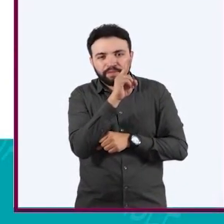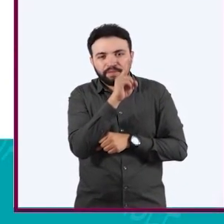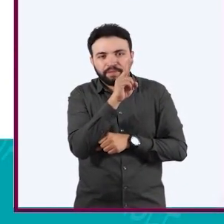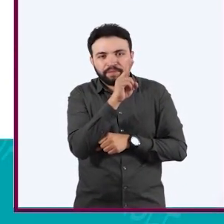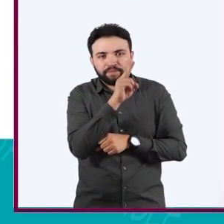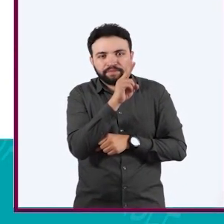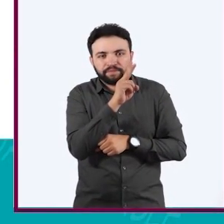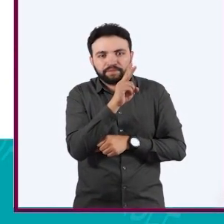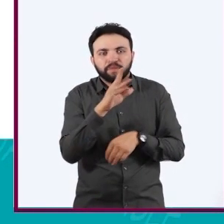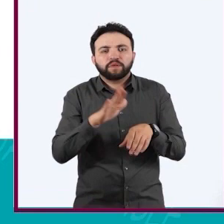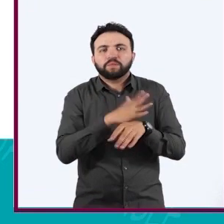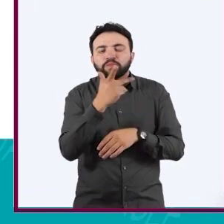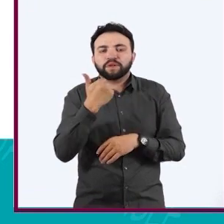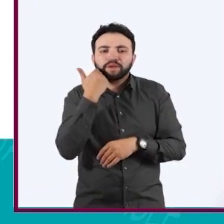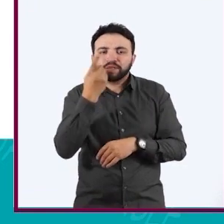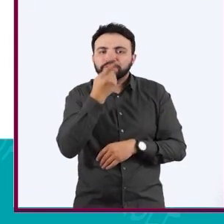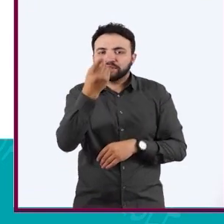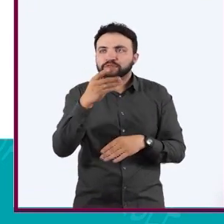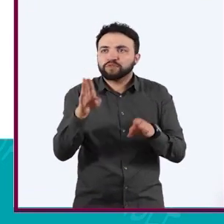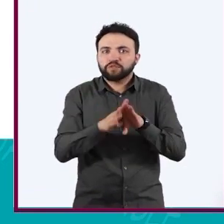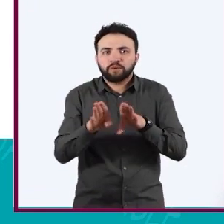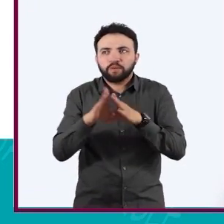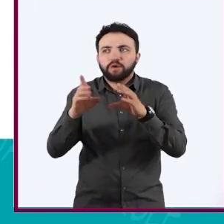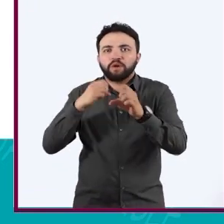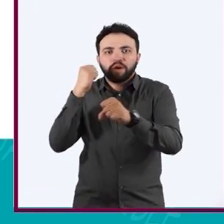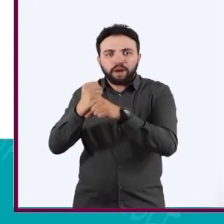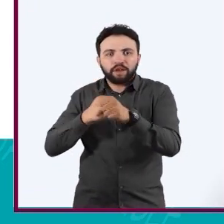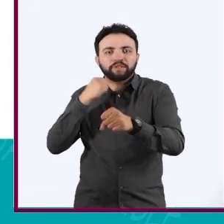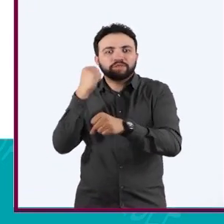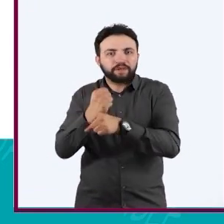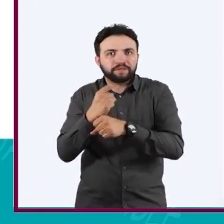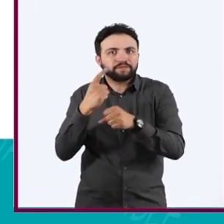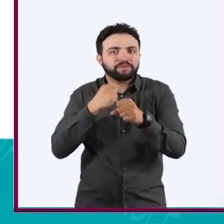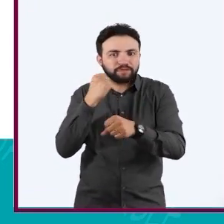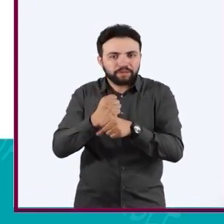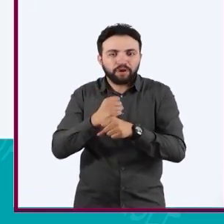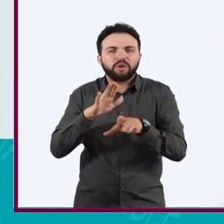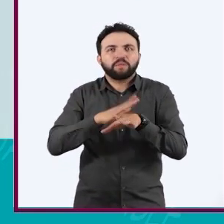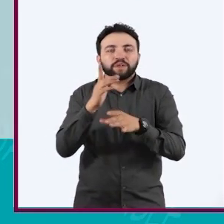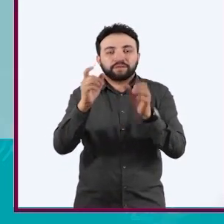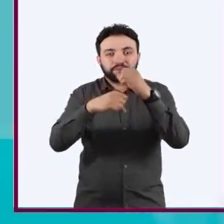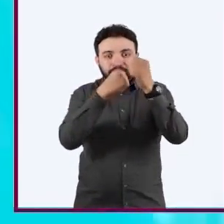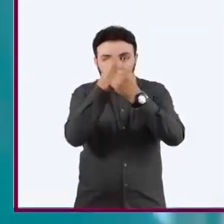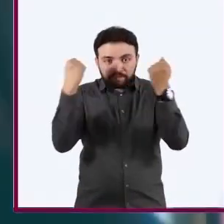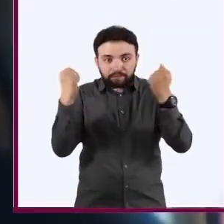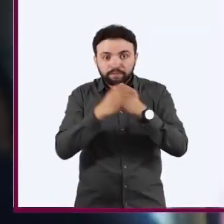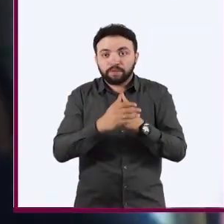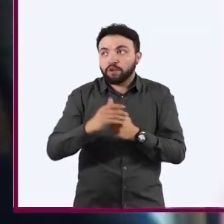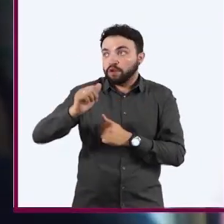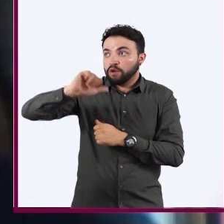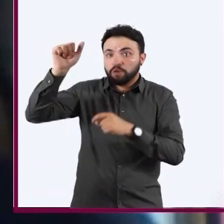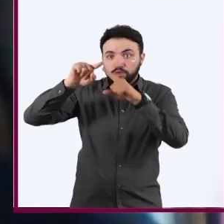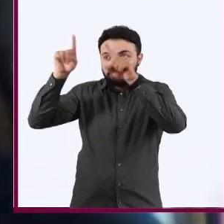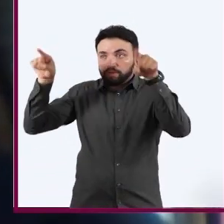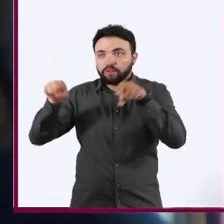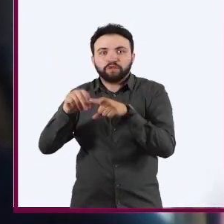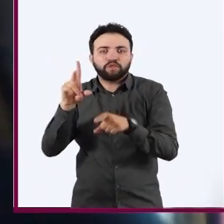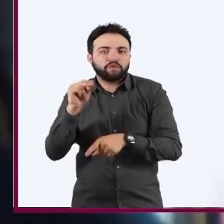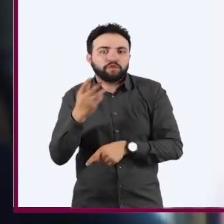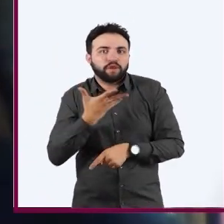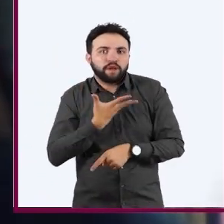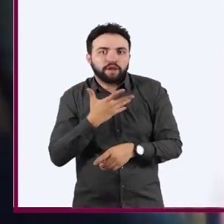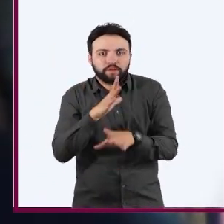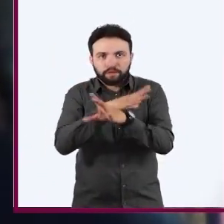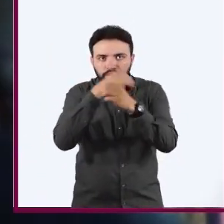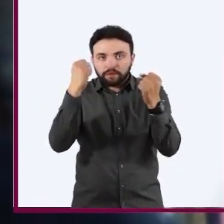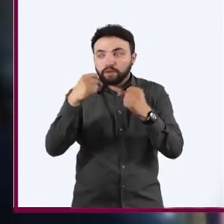me permitió reconocerlos, porque siempre venían con el indicador de año, o sea, con el amarre en el cuadrete. Los demás no aparecían con amarre en el cuadrete, entonces me